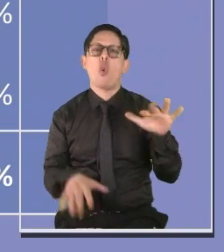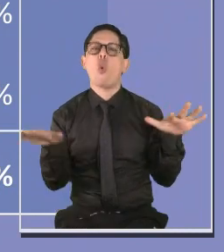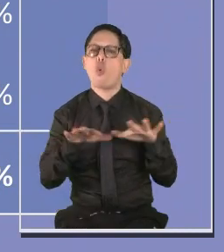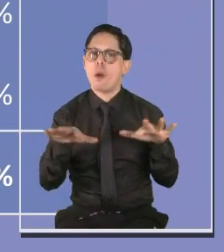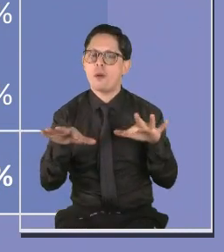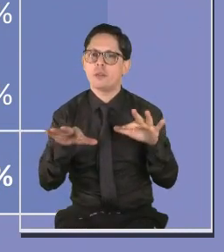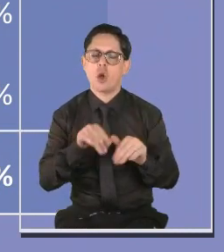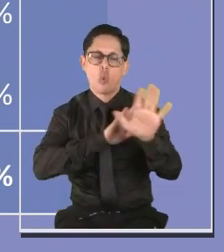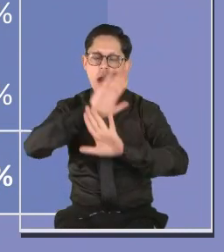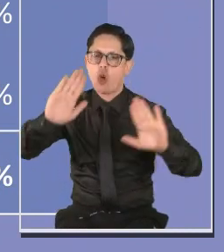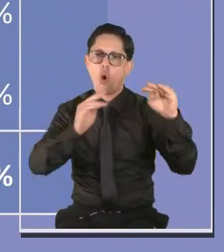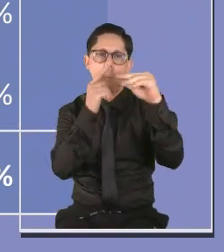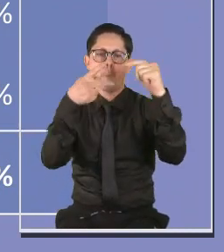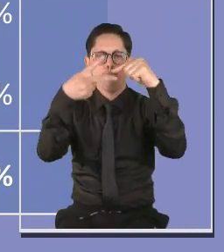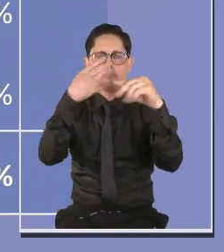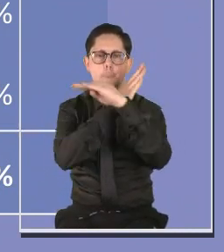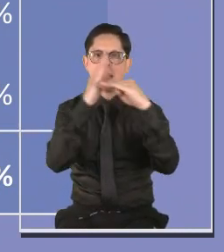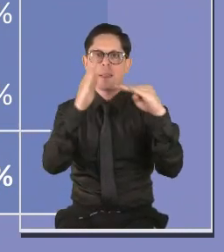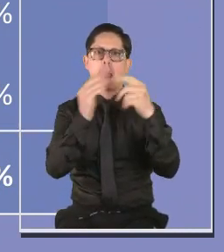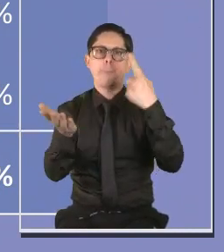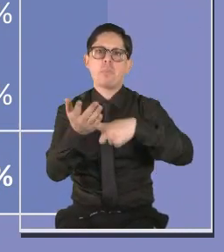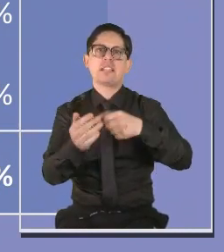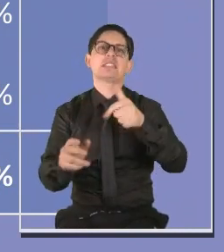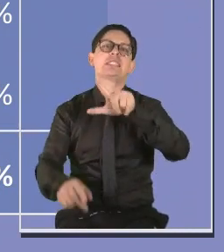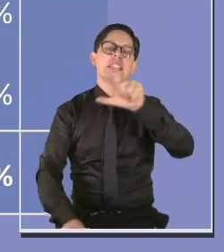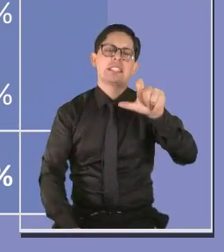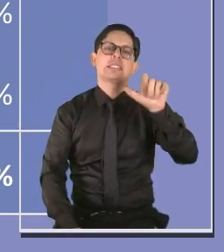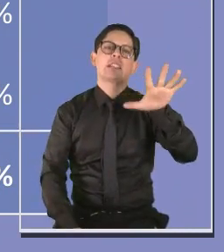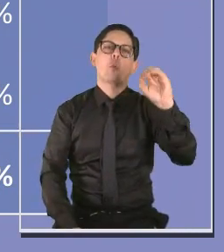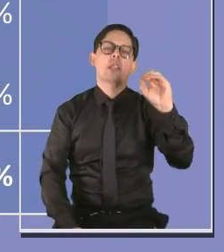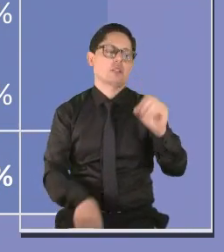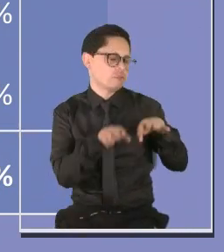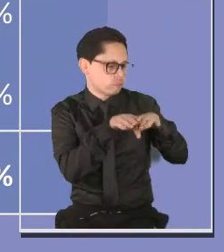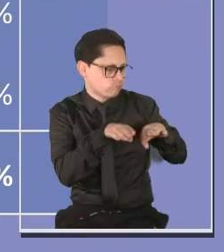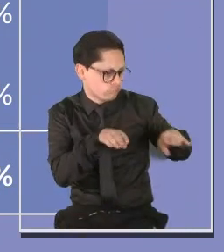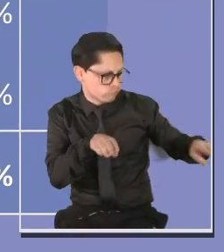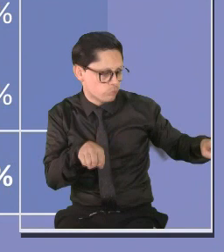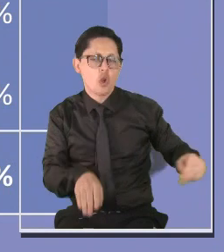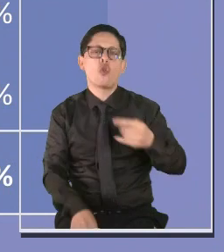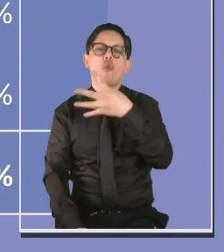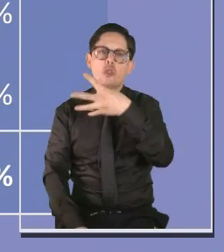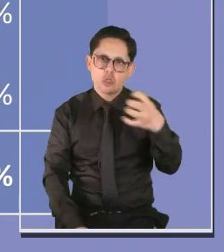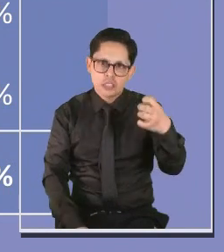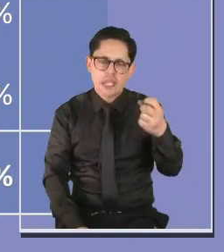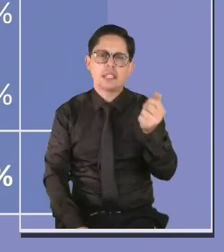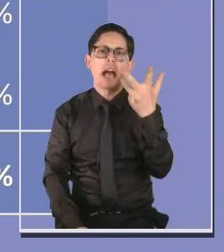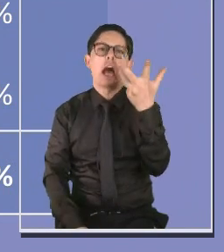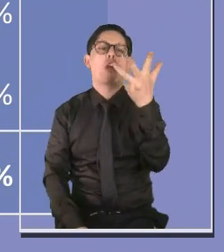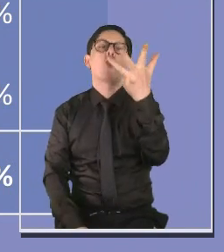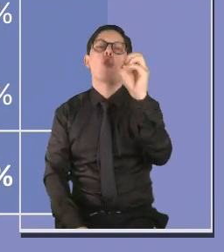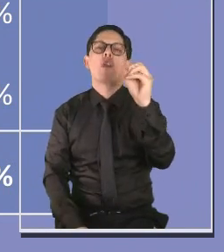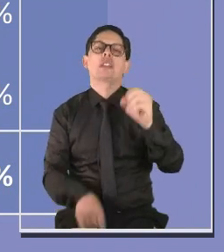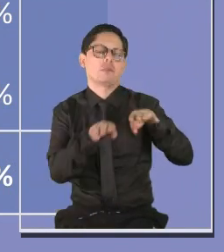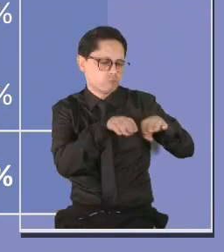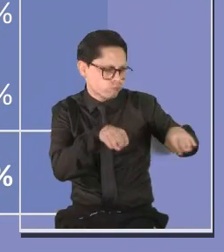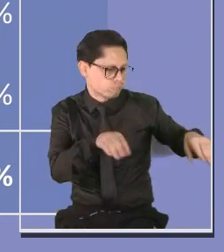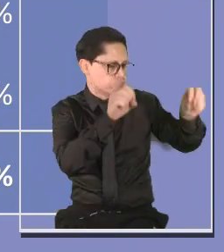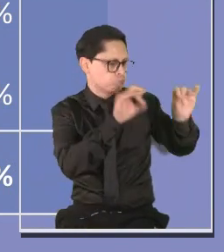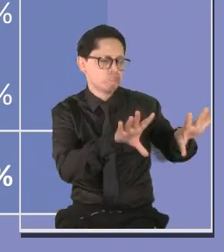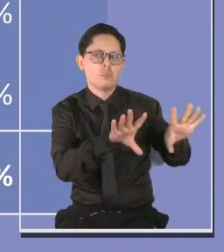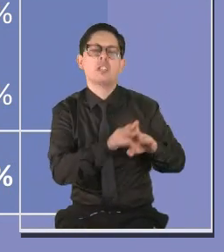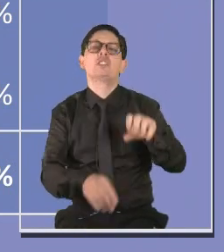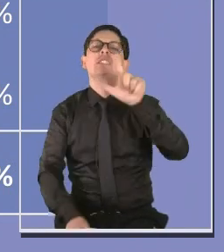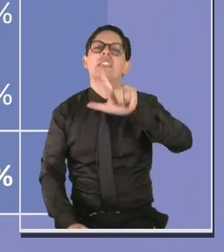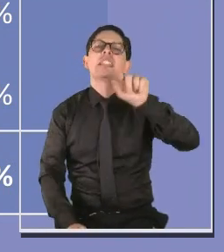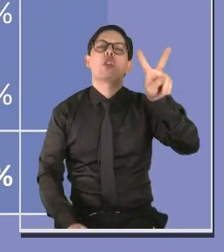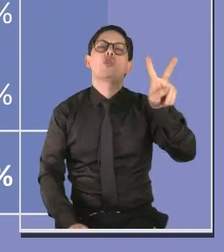en cuidados medios tenemos 1750 camas habilitadas 490 camas disponibles con un